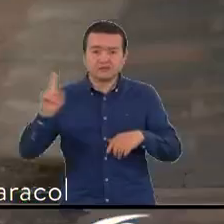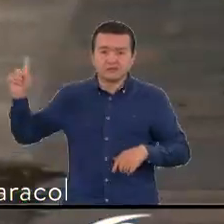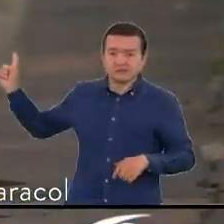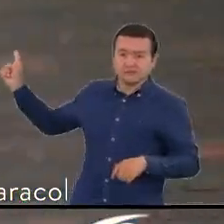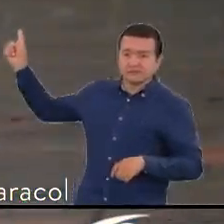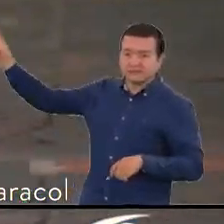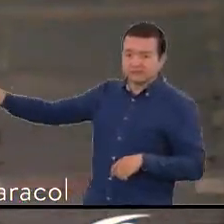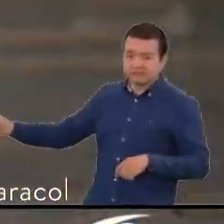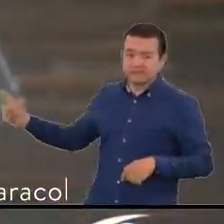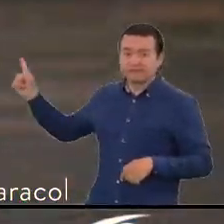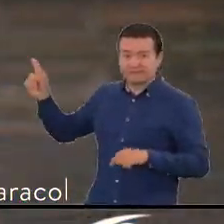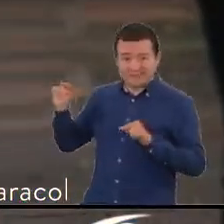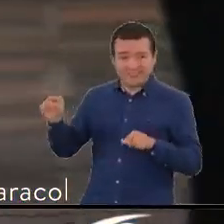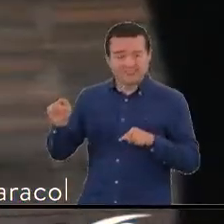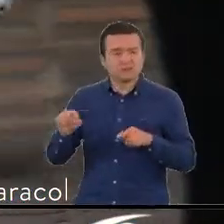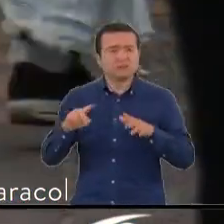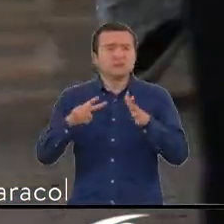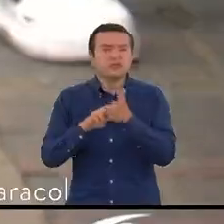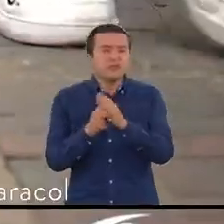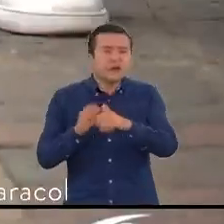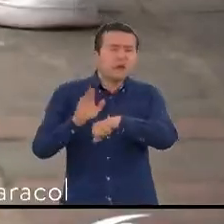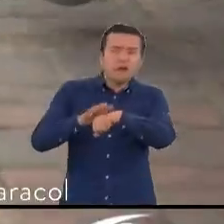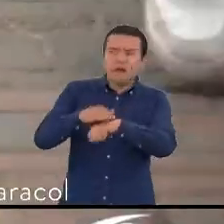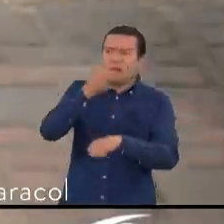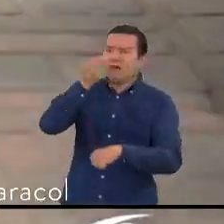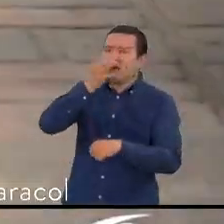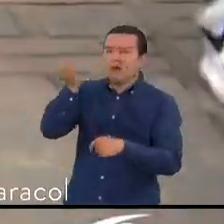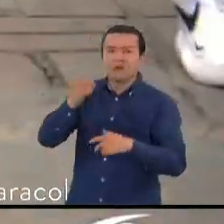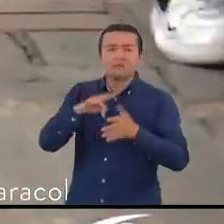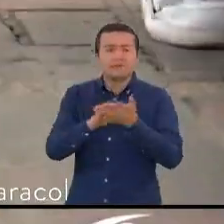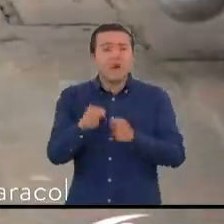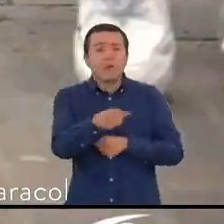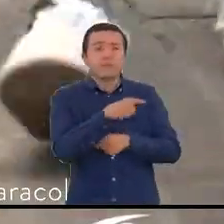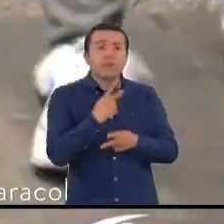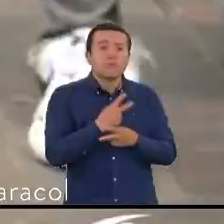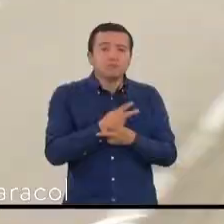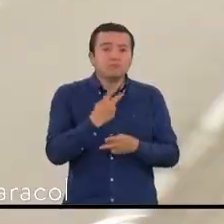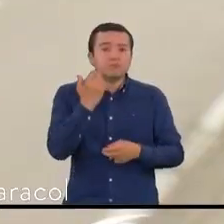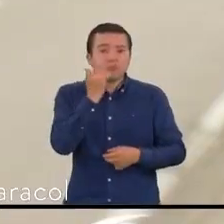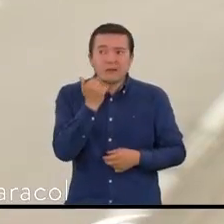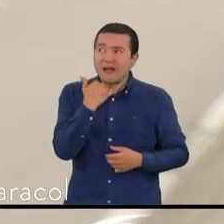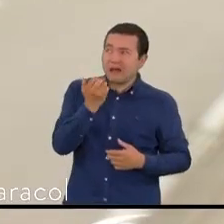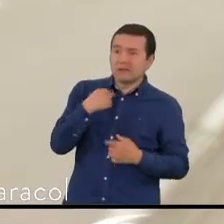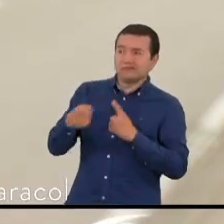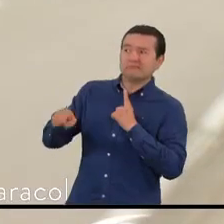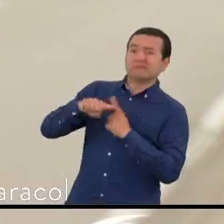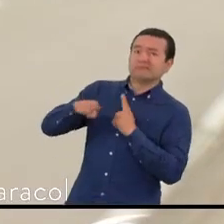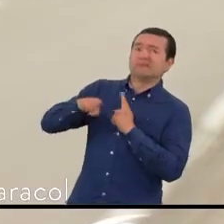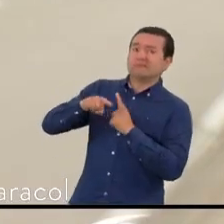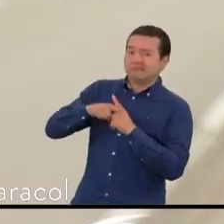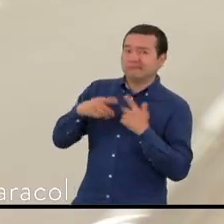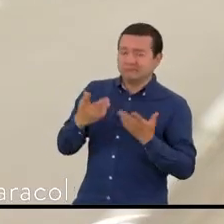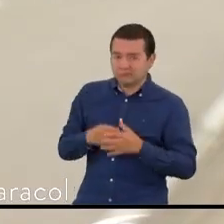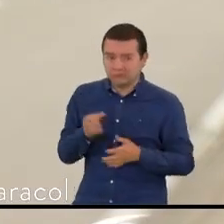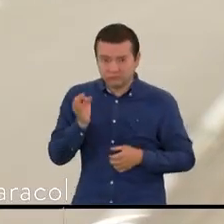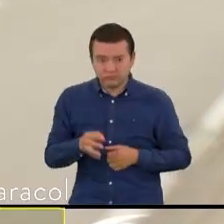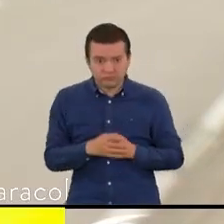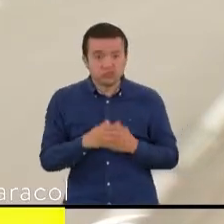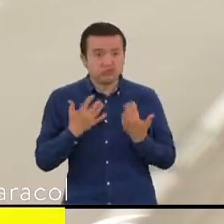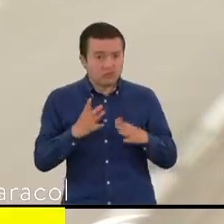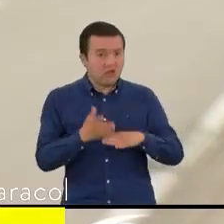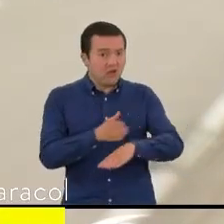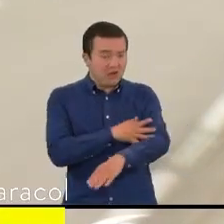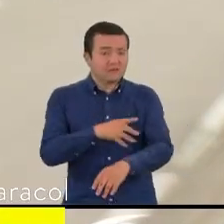Pereira. Alertas que significan que mujeres están en peligro de ser asesinadas. Ahora, al menos 29 mujeres habían denunciado a